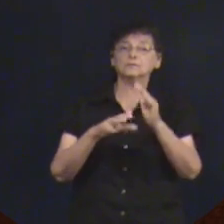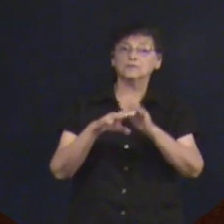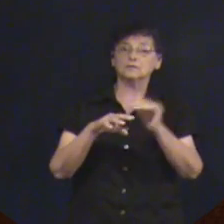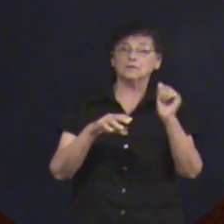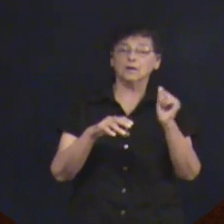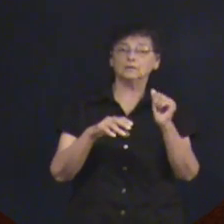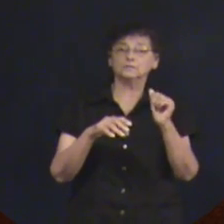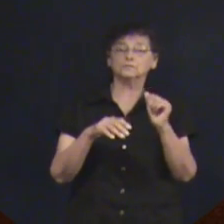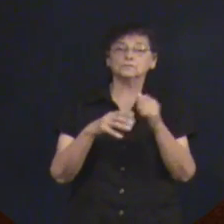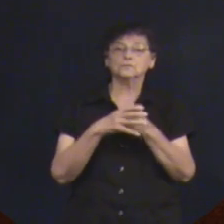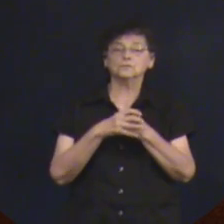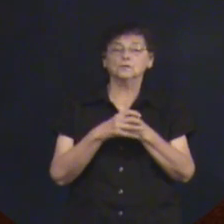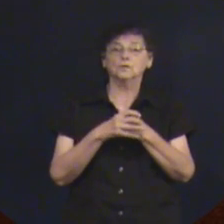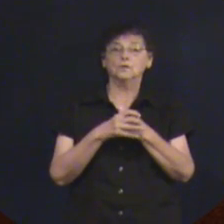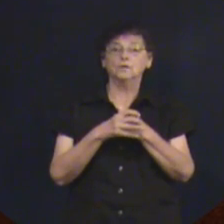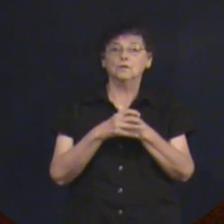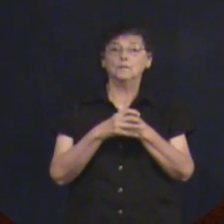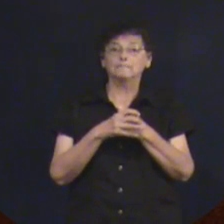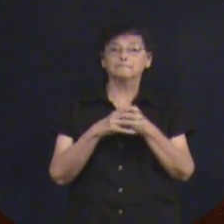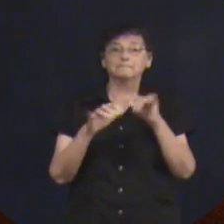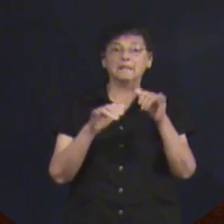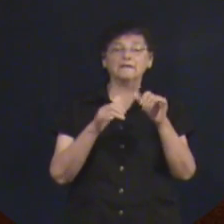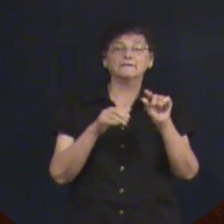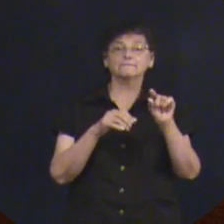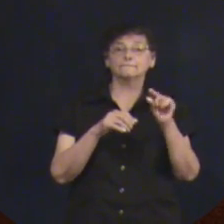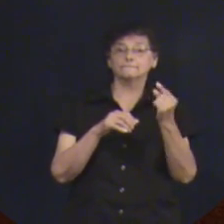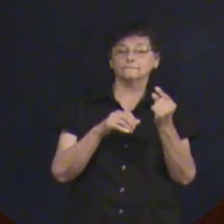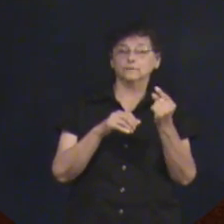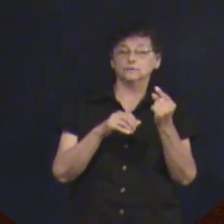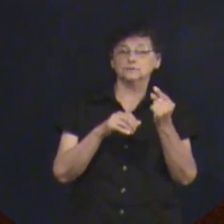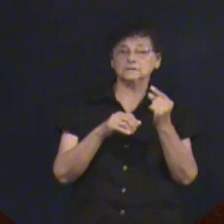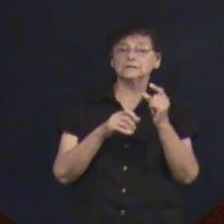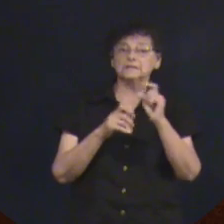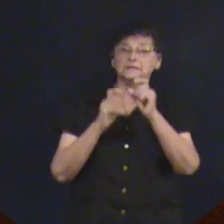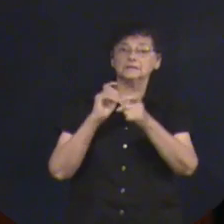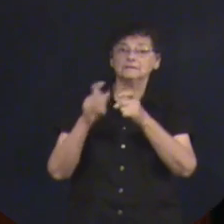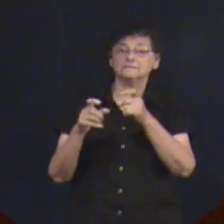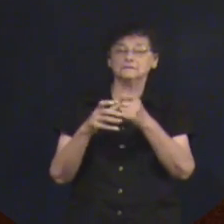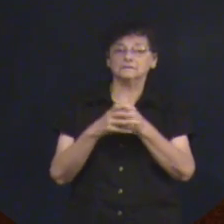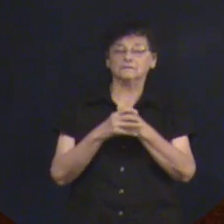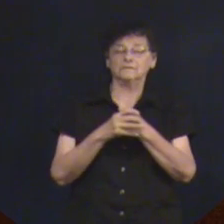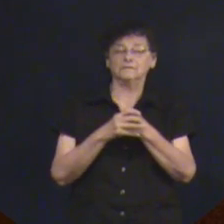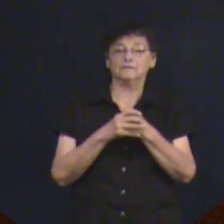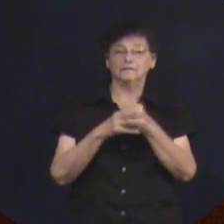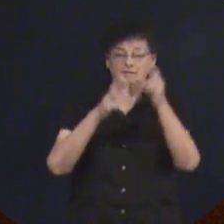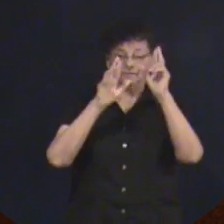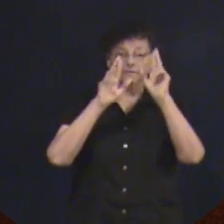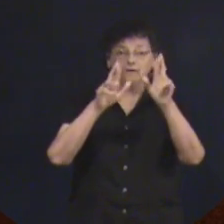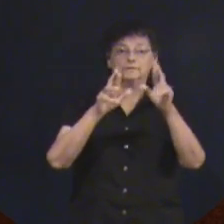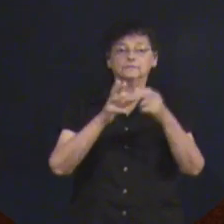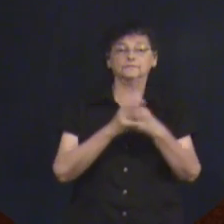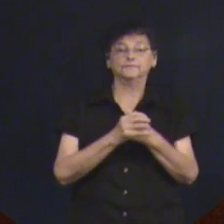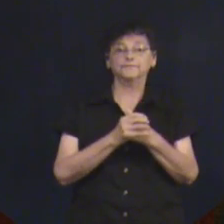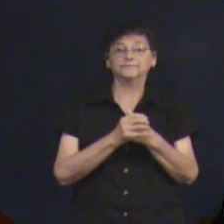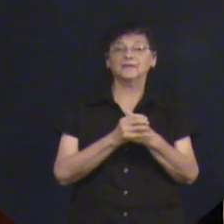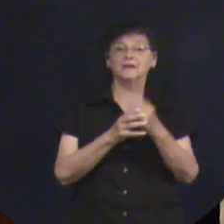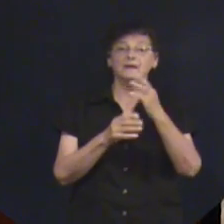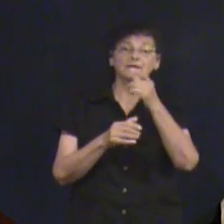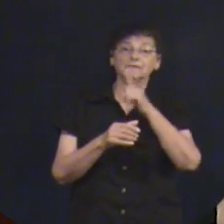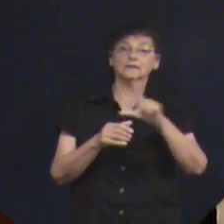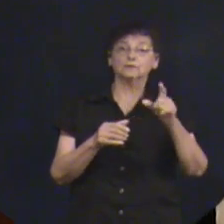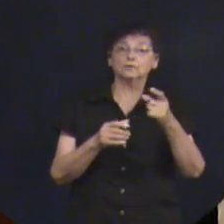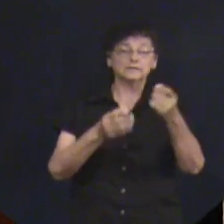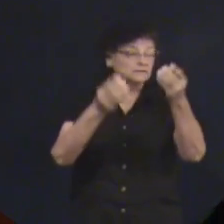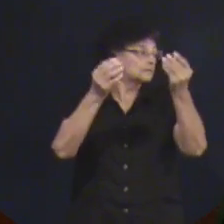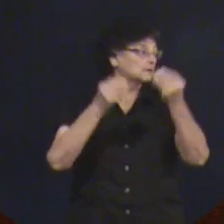llamado a ocupar los primeros puestos, los puestos de honor. Y el Señor nos